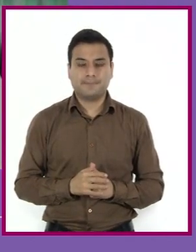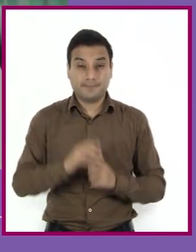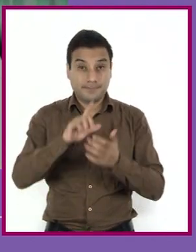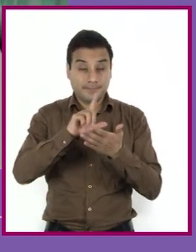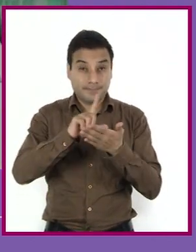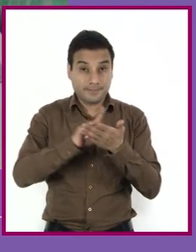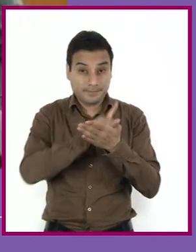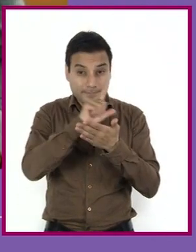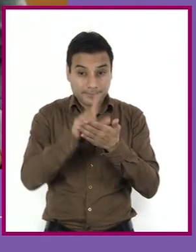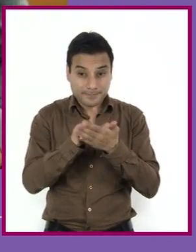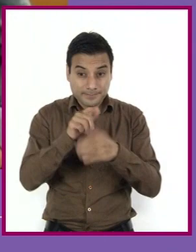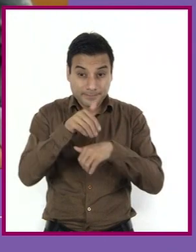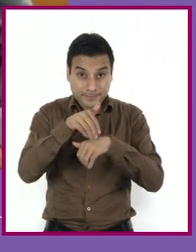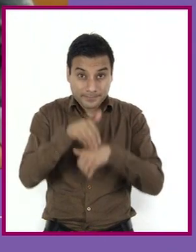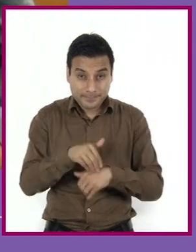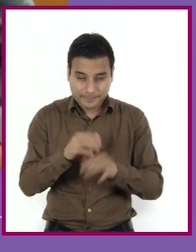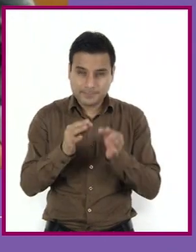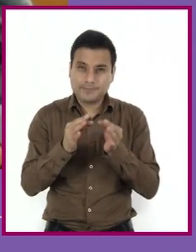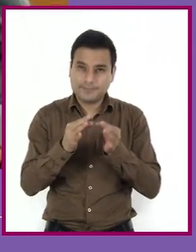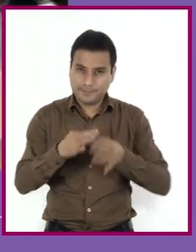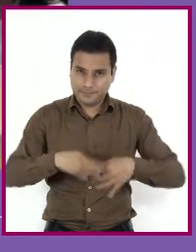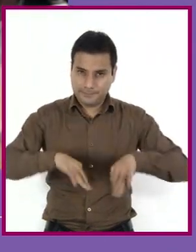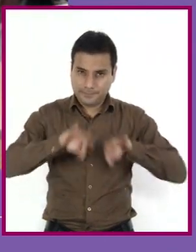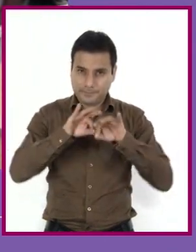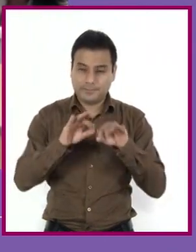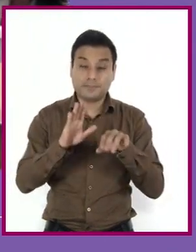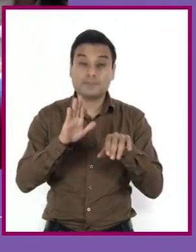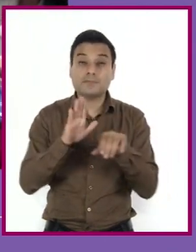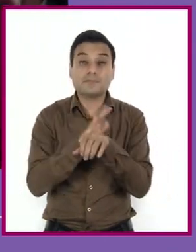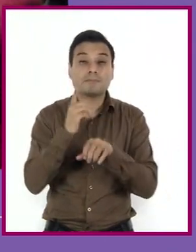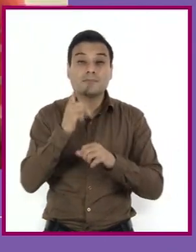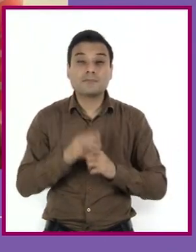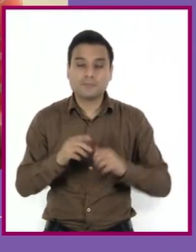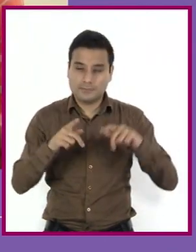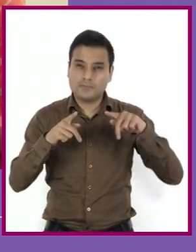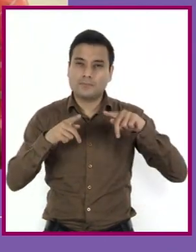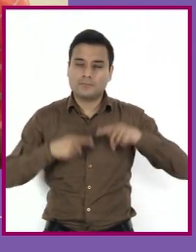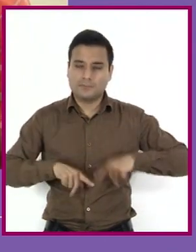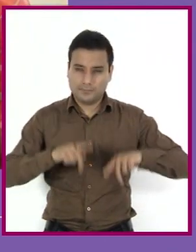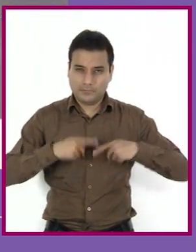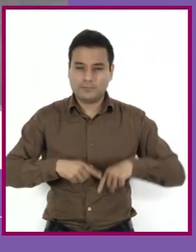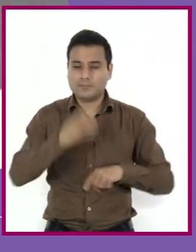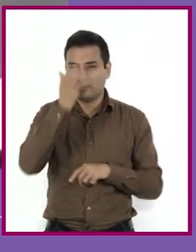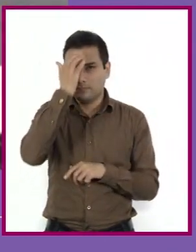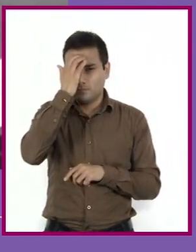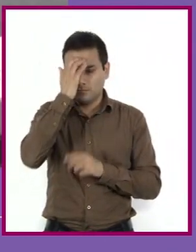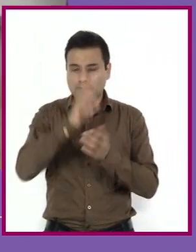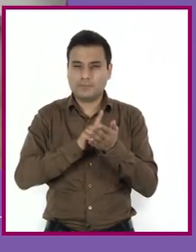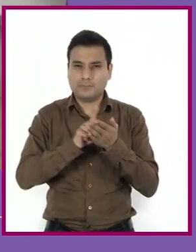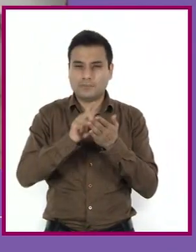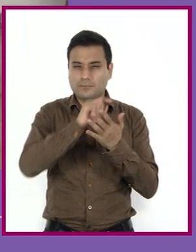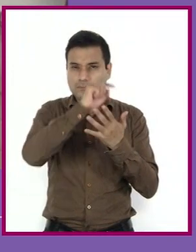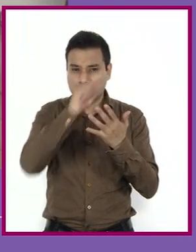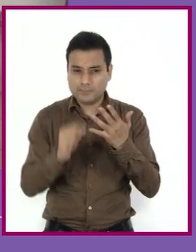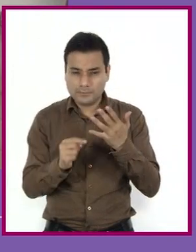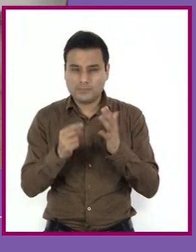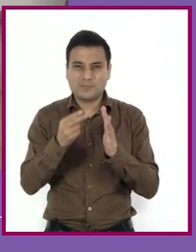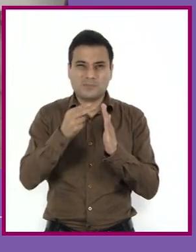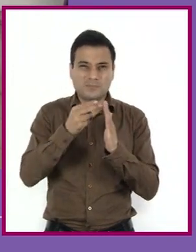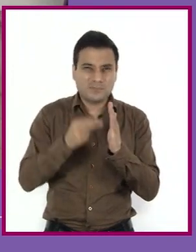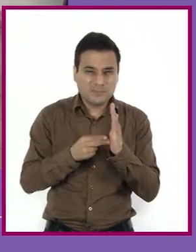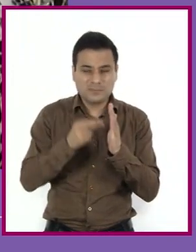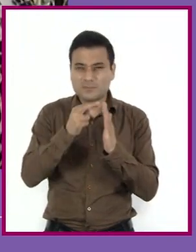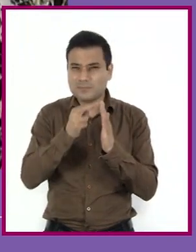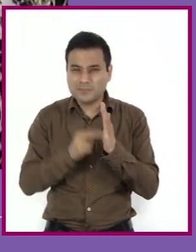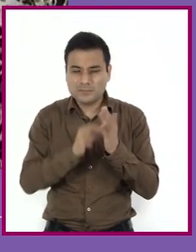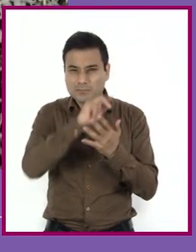es importante porque indica en qué medida los ciudadanos conocen sus derechos, las normas y otros